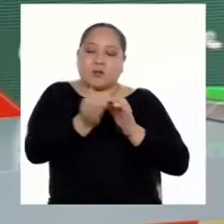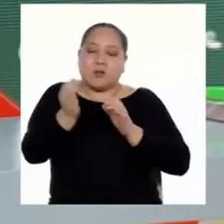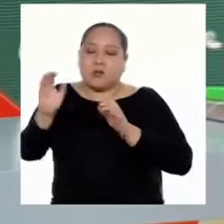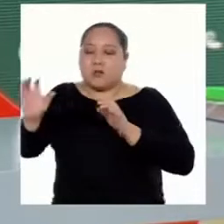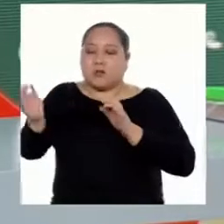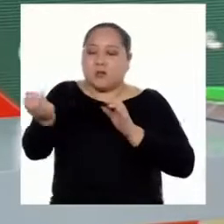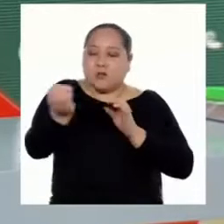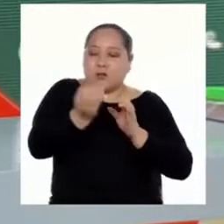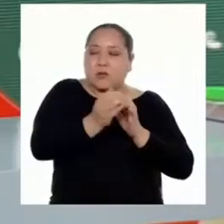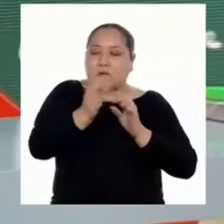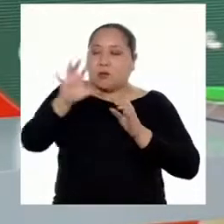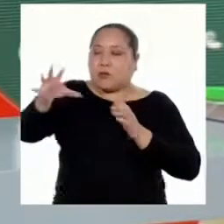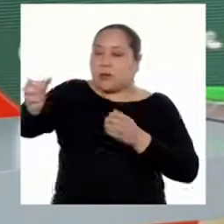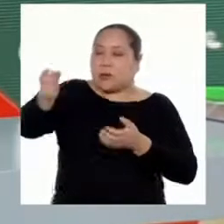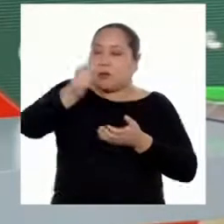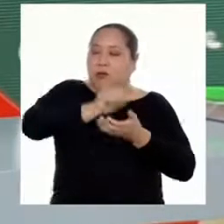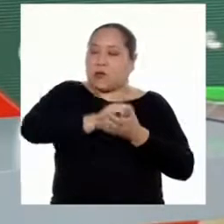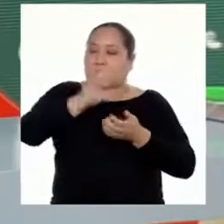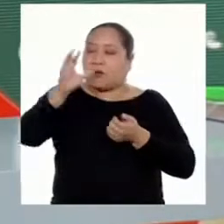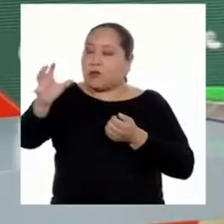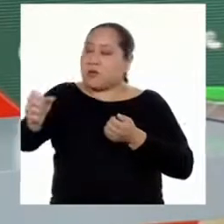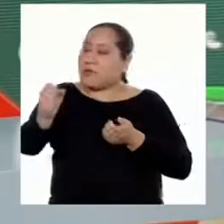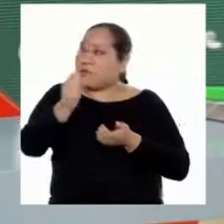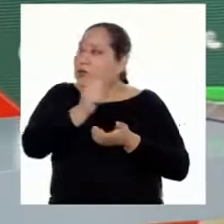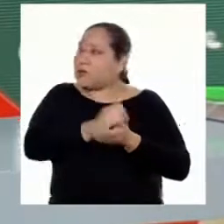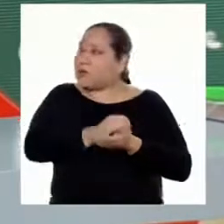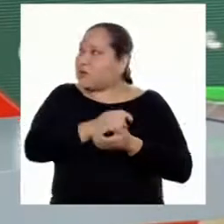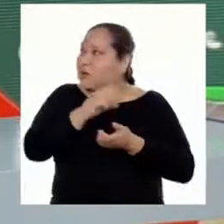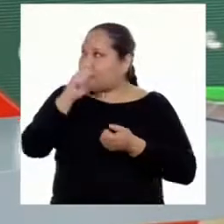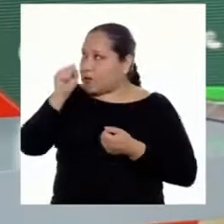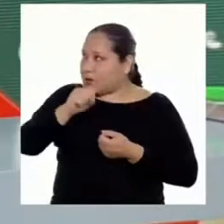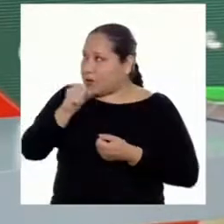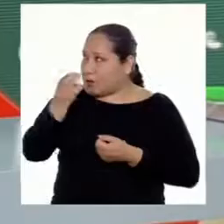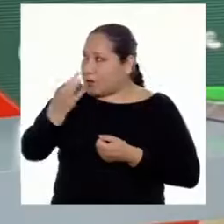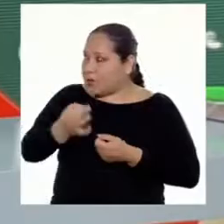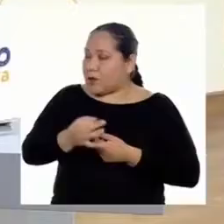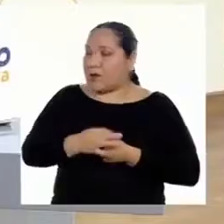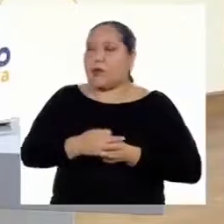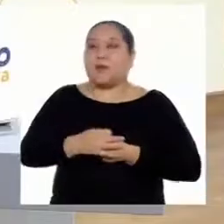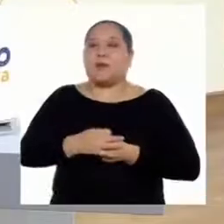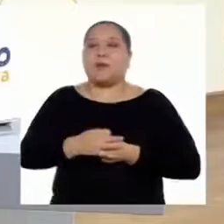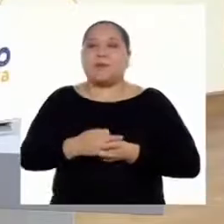esos intereses se pueden retirar según el intervalo de tiempo, ¿no?